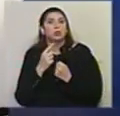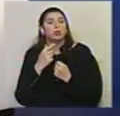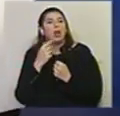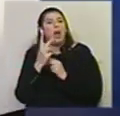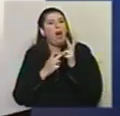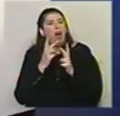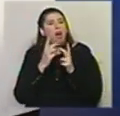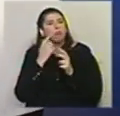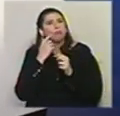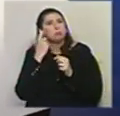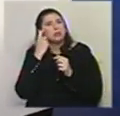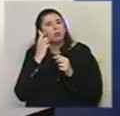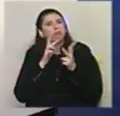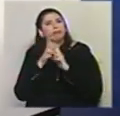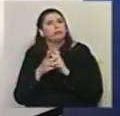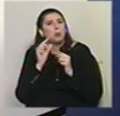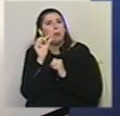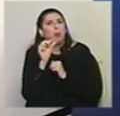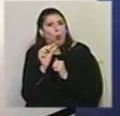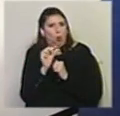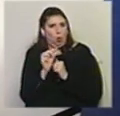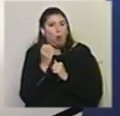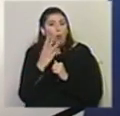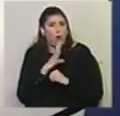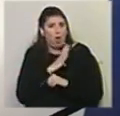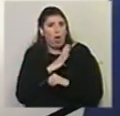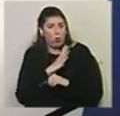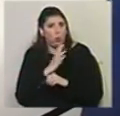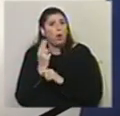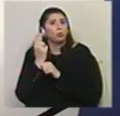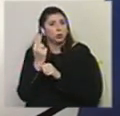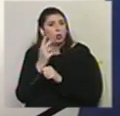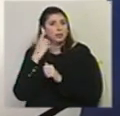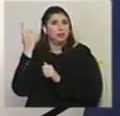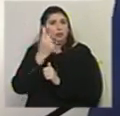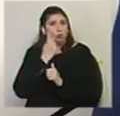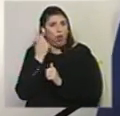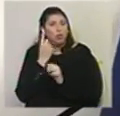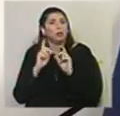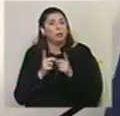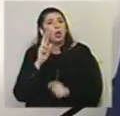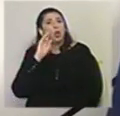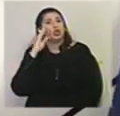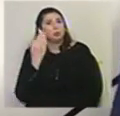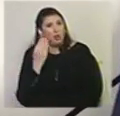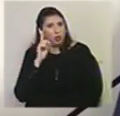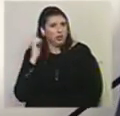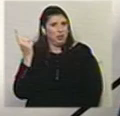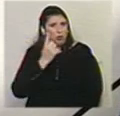de Salud, tiene una habilitación y una acreditación internacional y un reconocimiento internacional. Entonces, evaluar